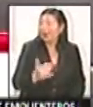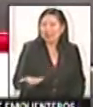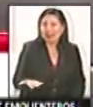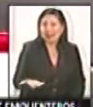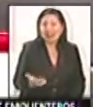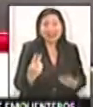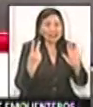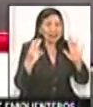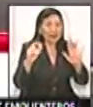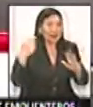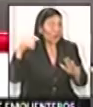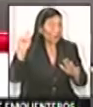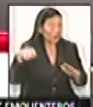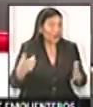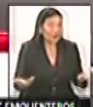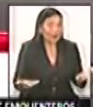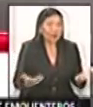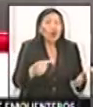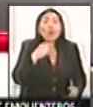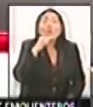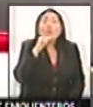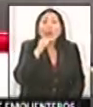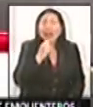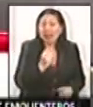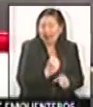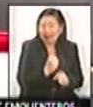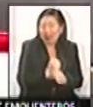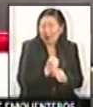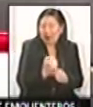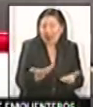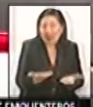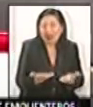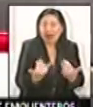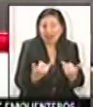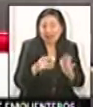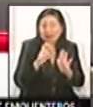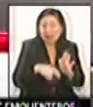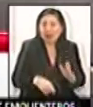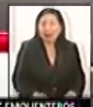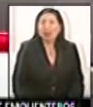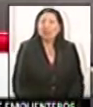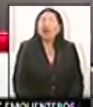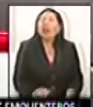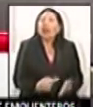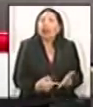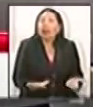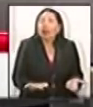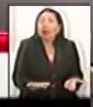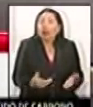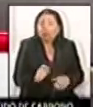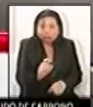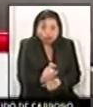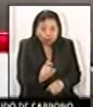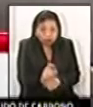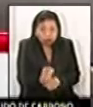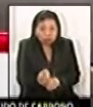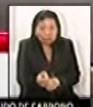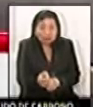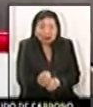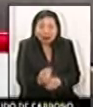El 70% son mujeres que trabajan en este programa. Y entonces, ¿qué cosa? Las capacitan,